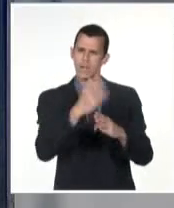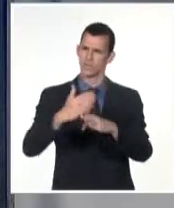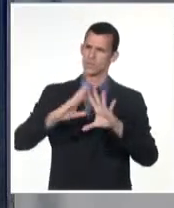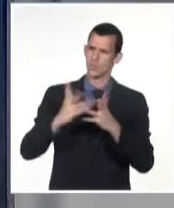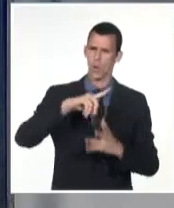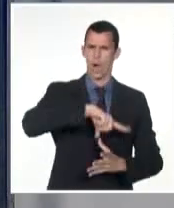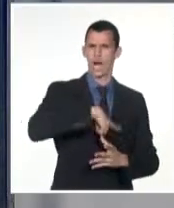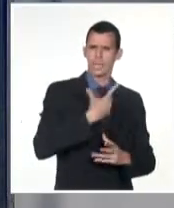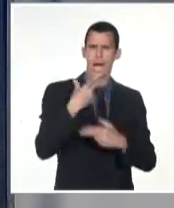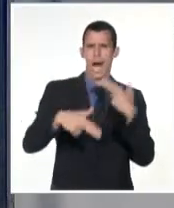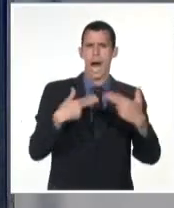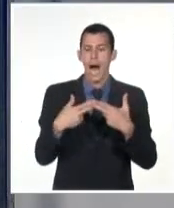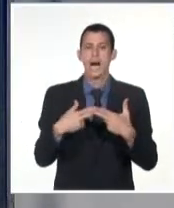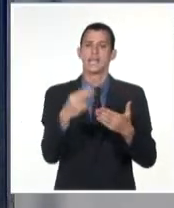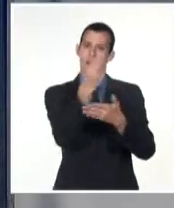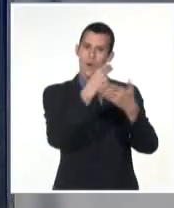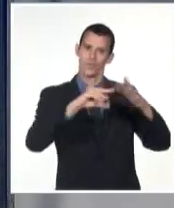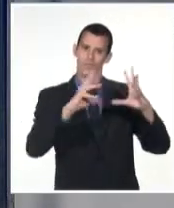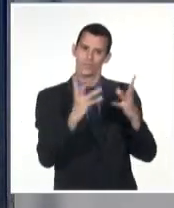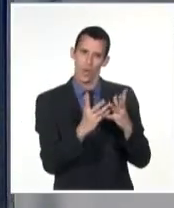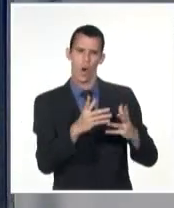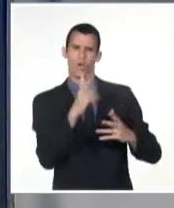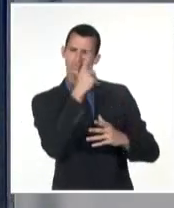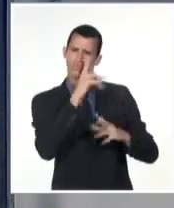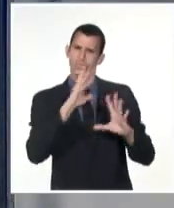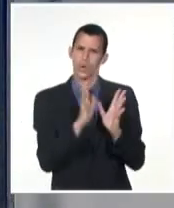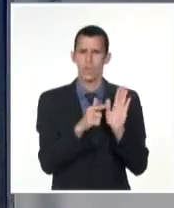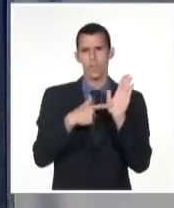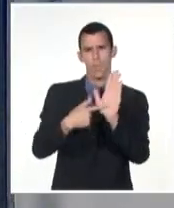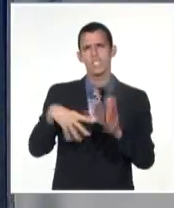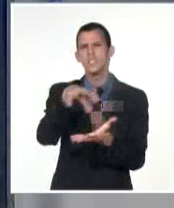y Albertico Lescay en el Teatro del Museo Nacional de